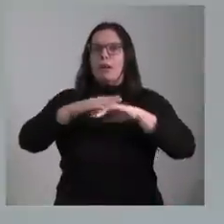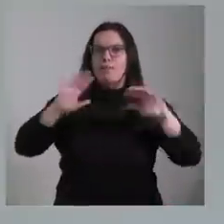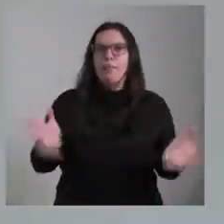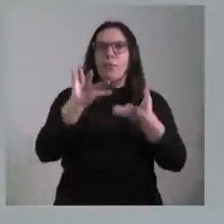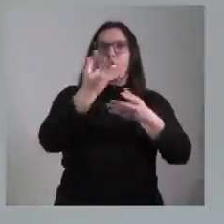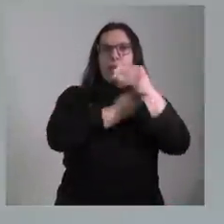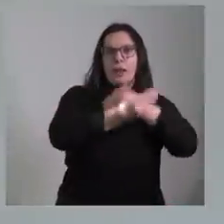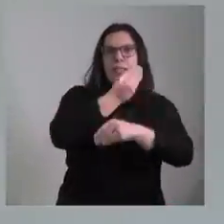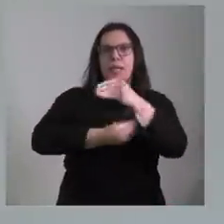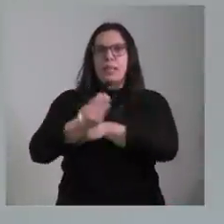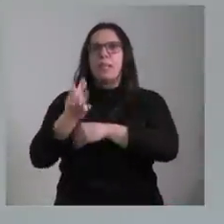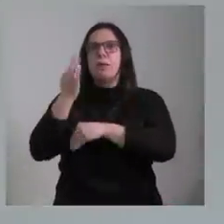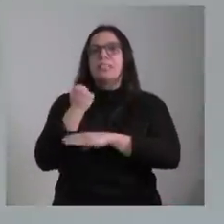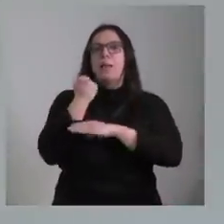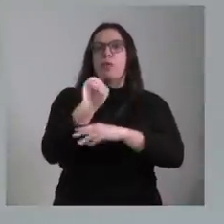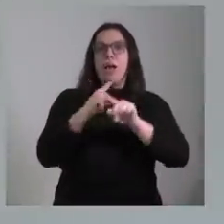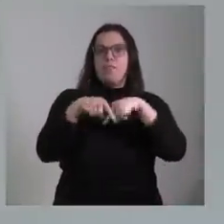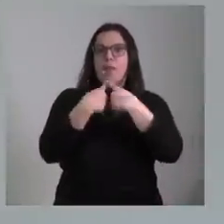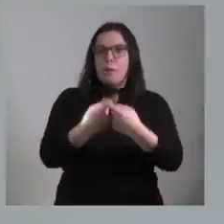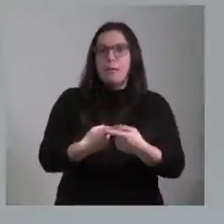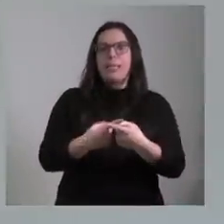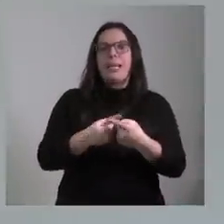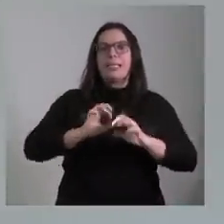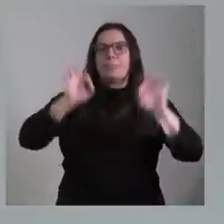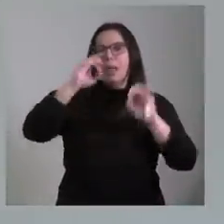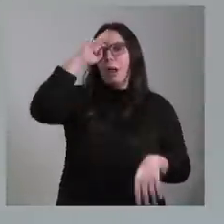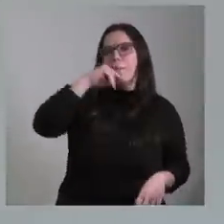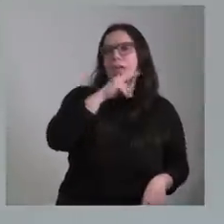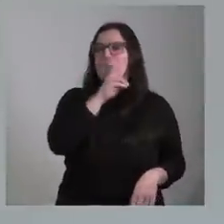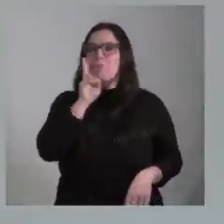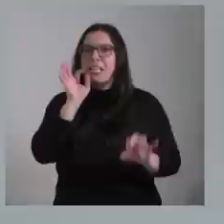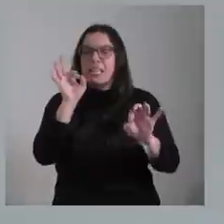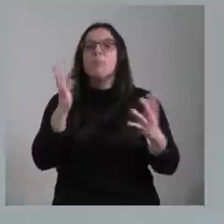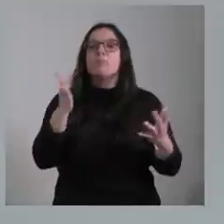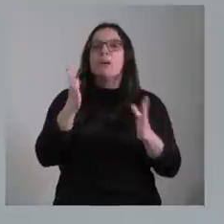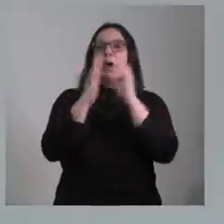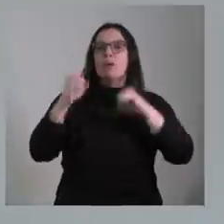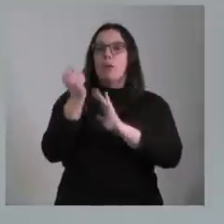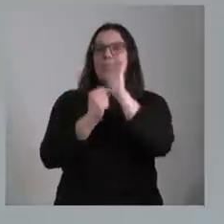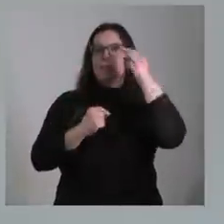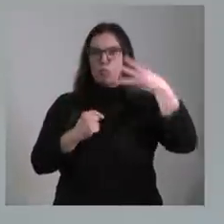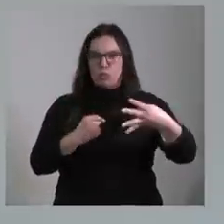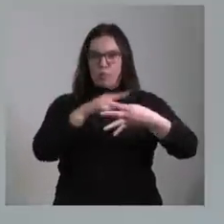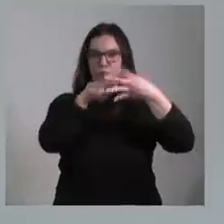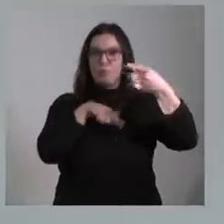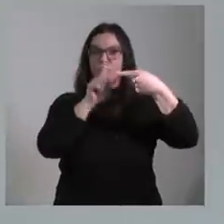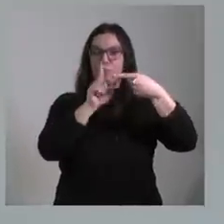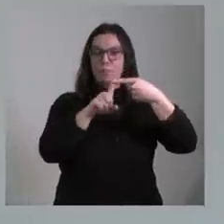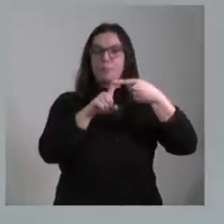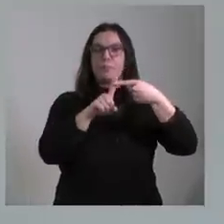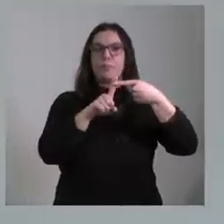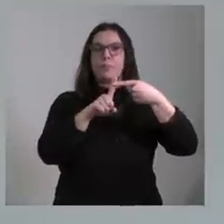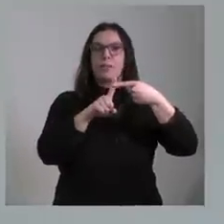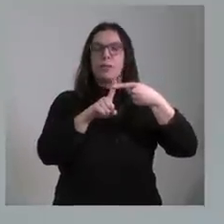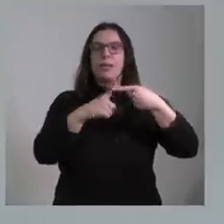y de apoyar a las familias sino especialmente a los padres y a las madres hemos acordado cuatro medidas en primer lugar vamos